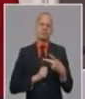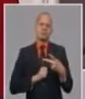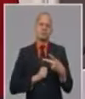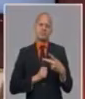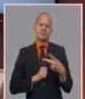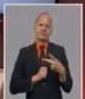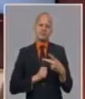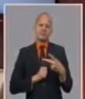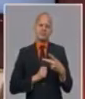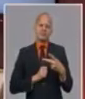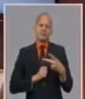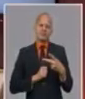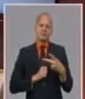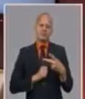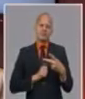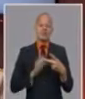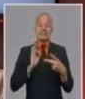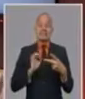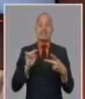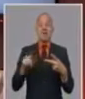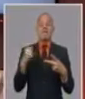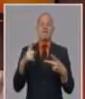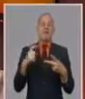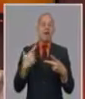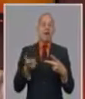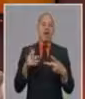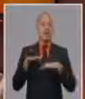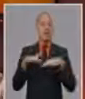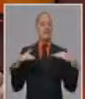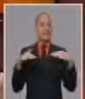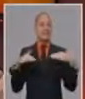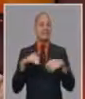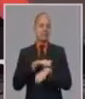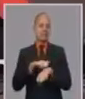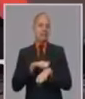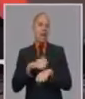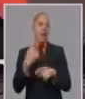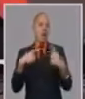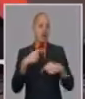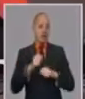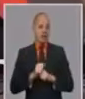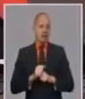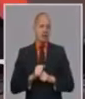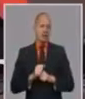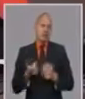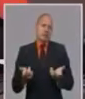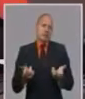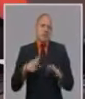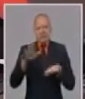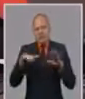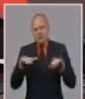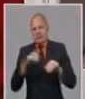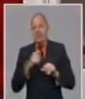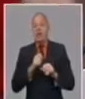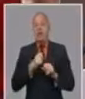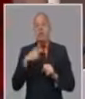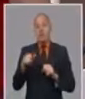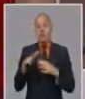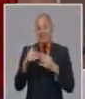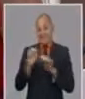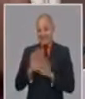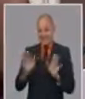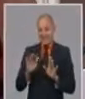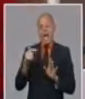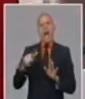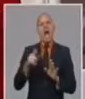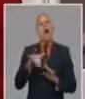llevar? La fisioterapia. Lógicamente la fisioterapia por múltiples causas, por esa fatiga crónica, por